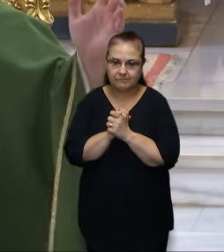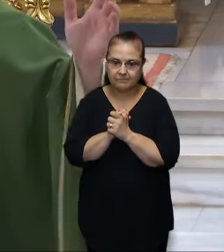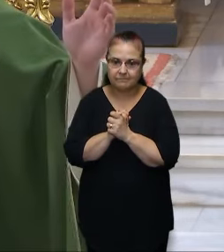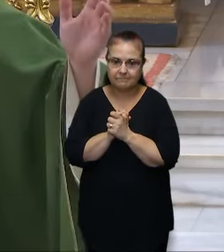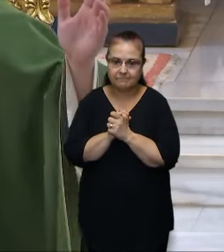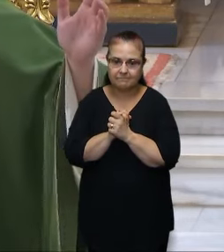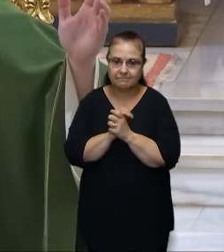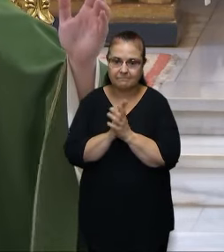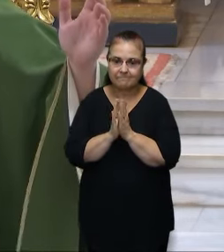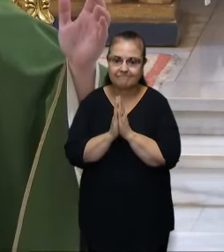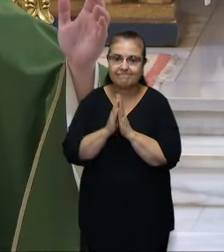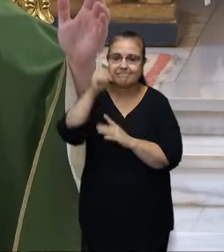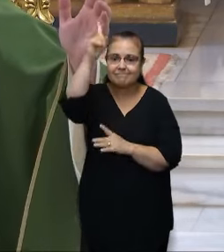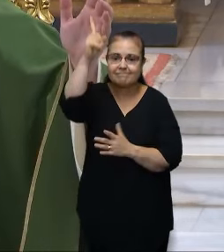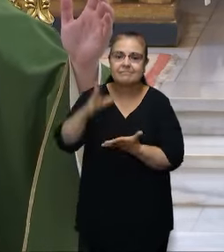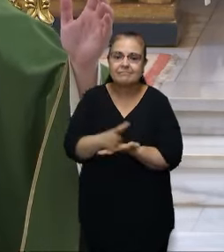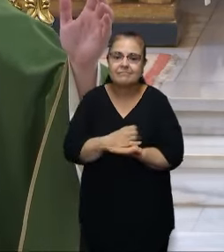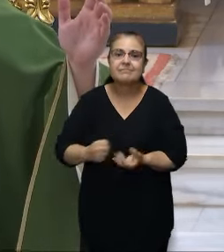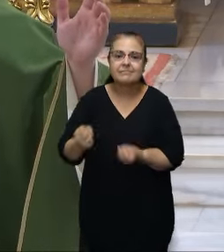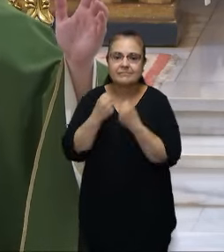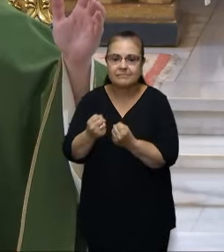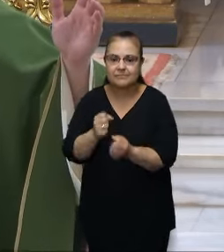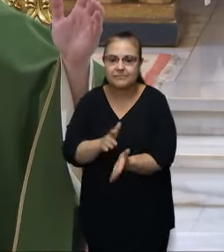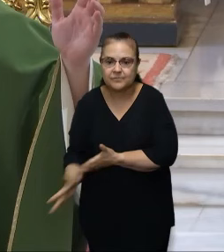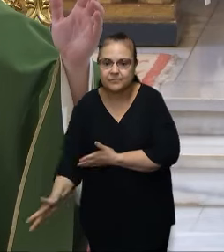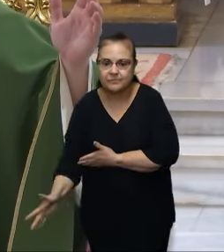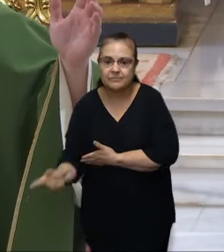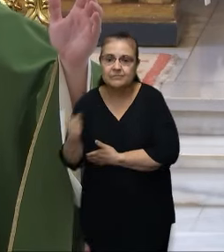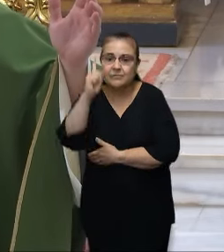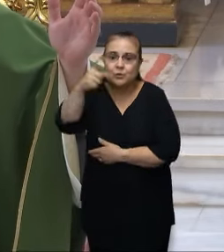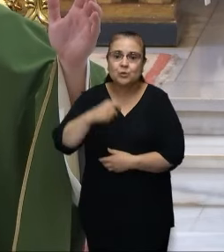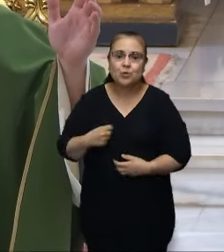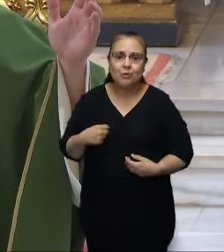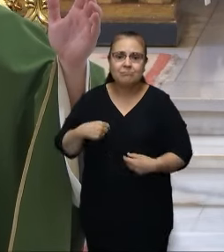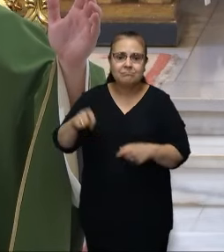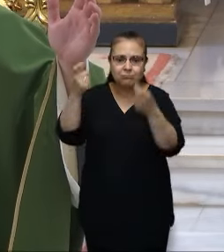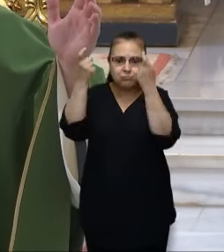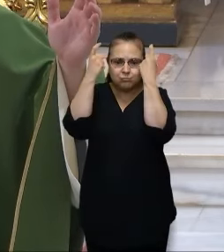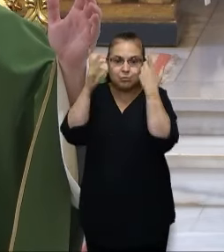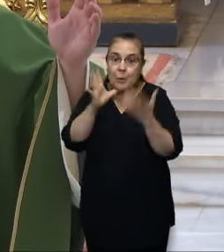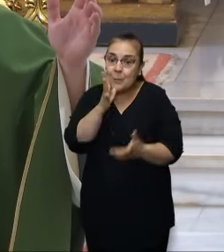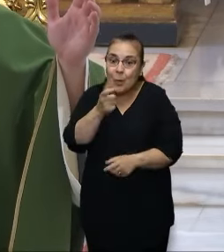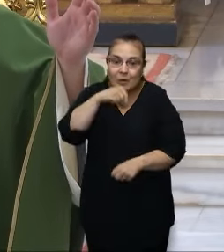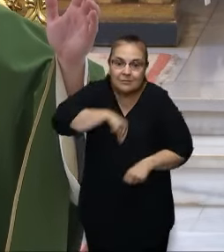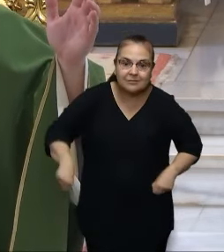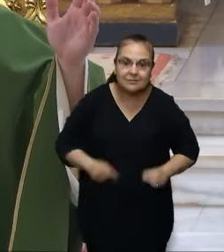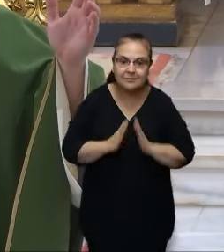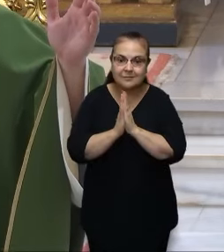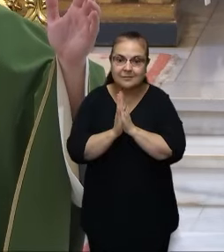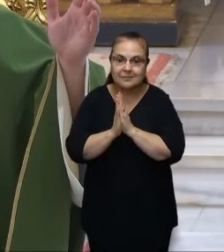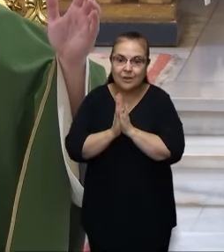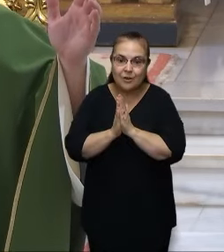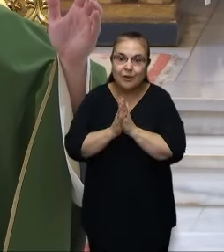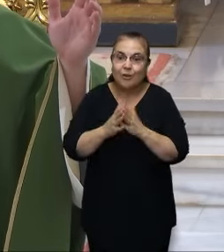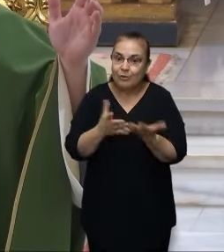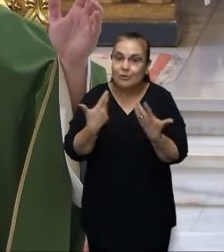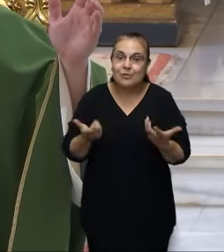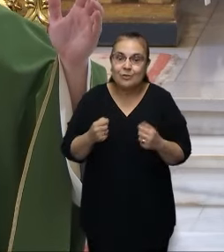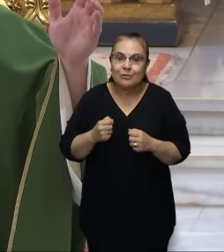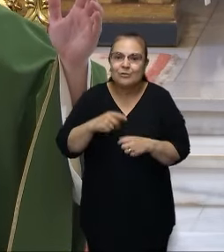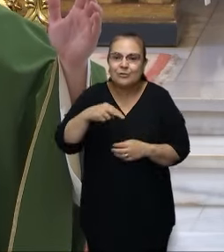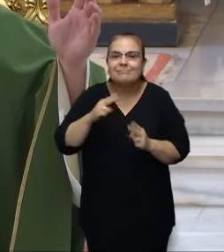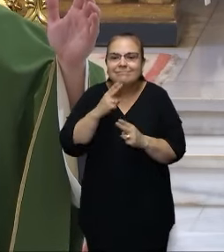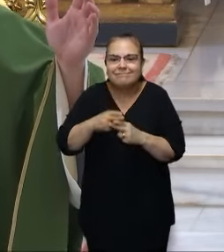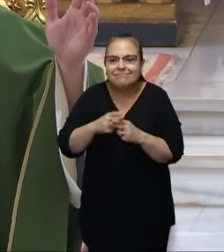oremos Dios Todopoderoso y eterno a quien instruidos por el espíritu santo nos atrevemos a llamar